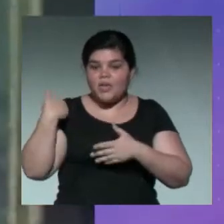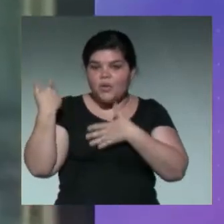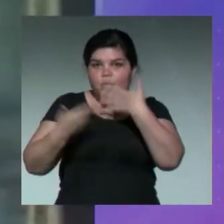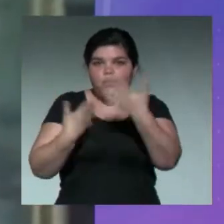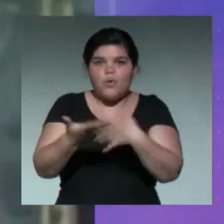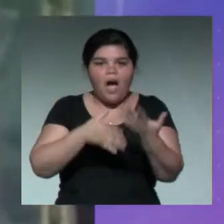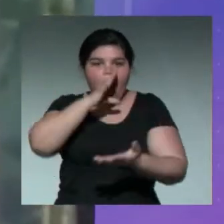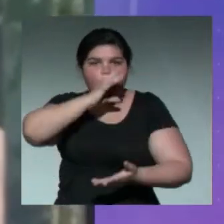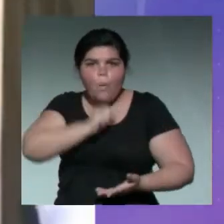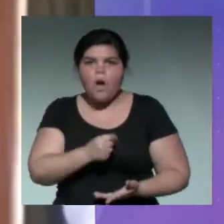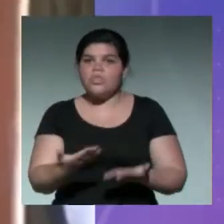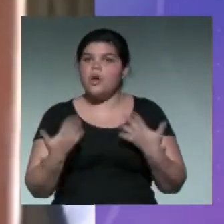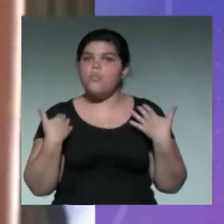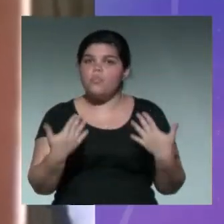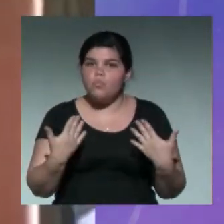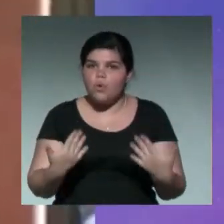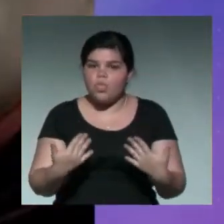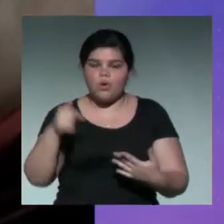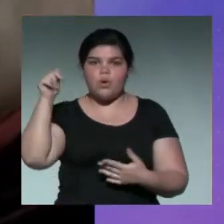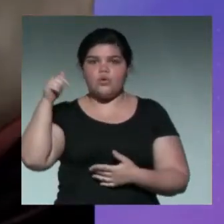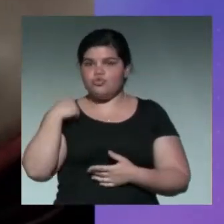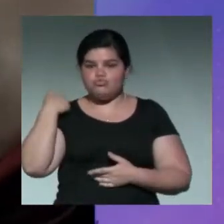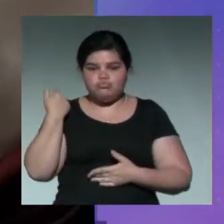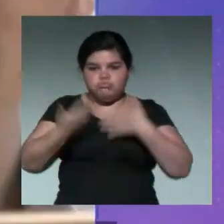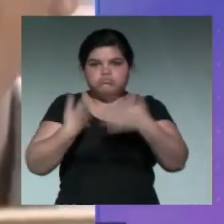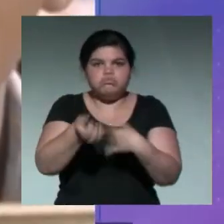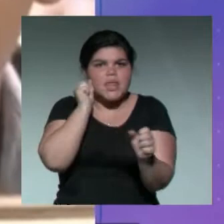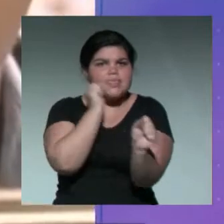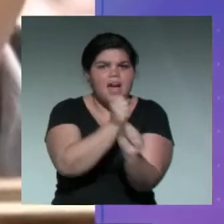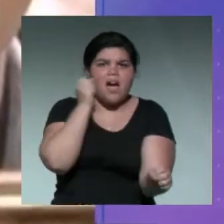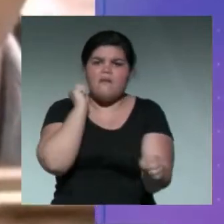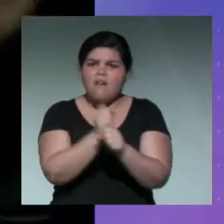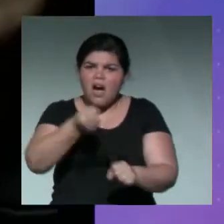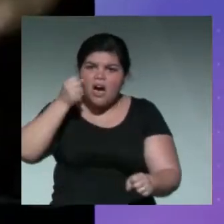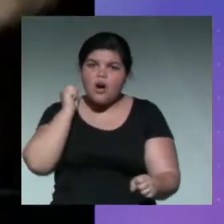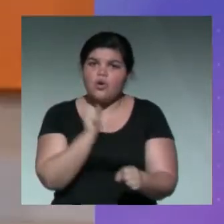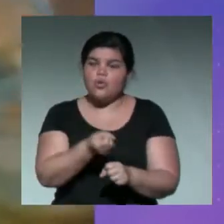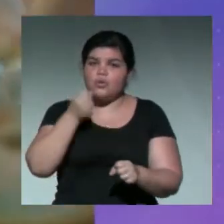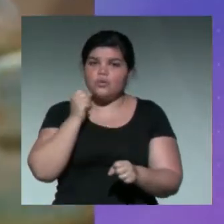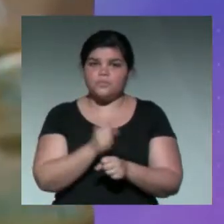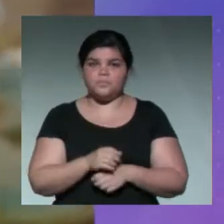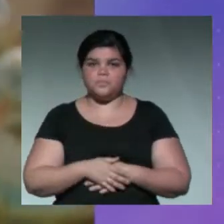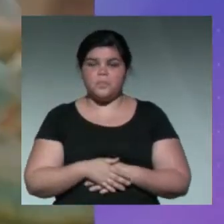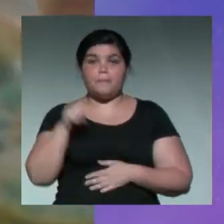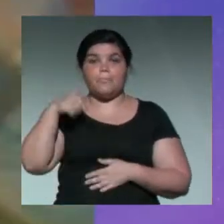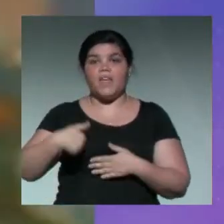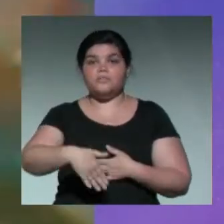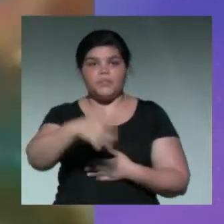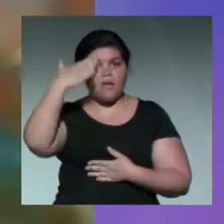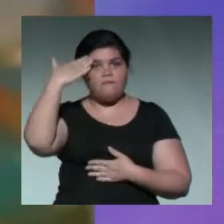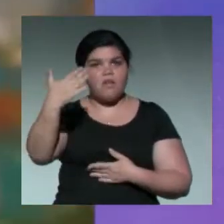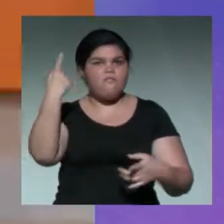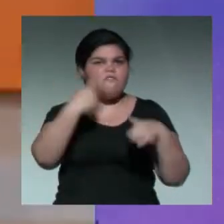cualquier clima. Soy una fábrica de humo, mano de obra campesina para tu consumo. Fiesta, conmemoración, a ver,